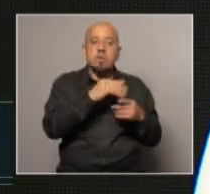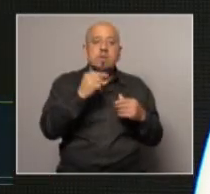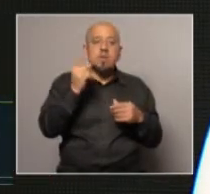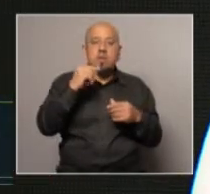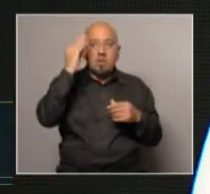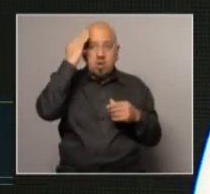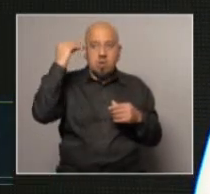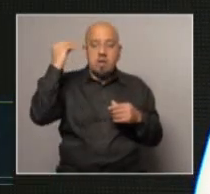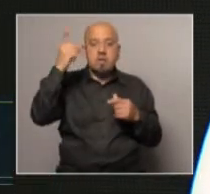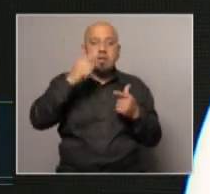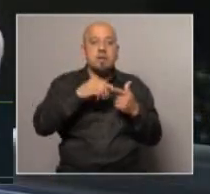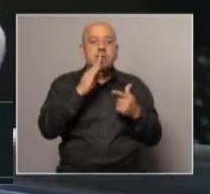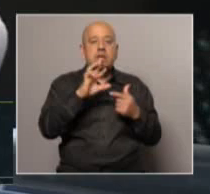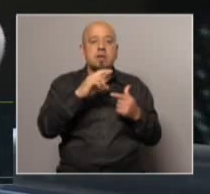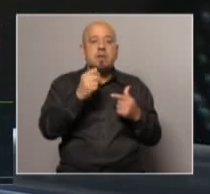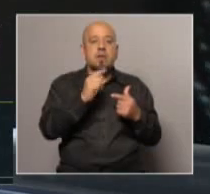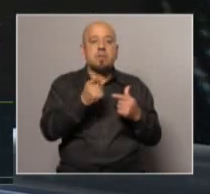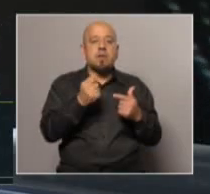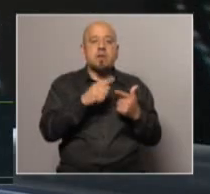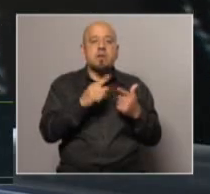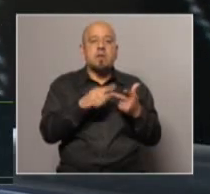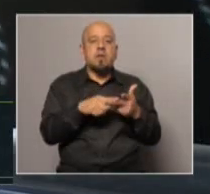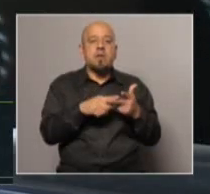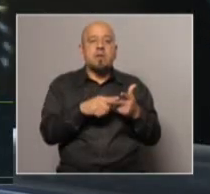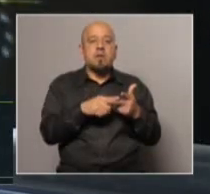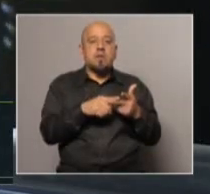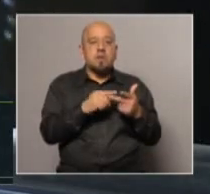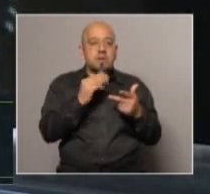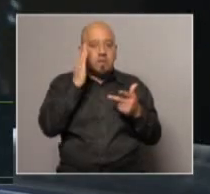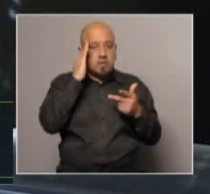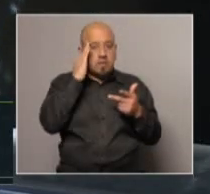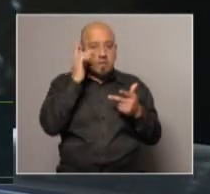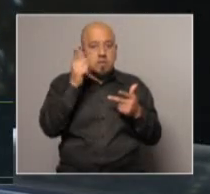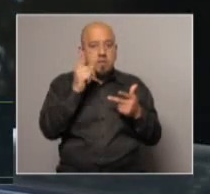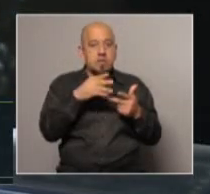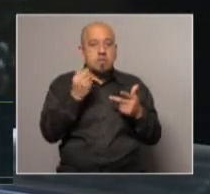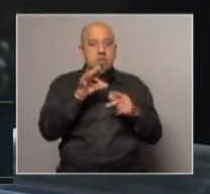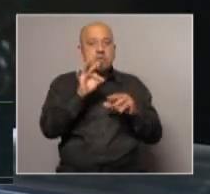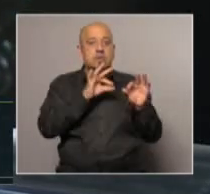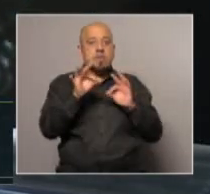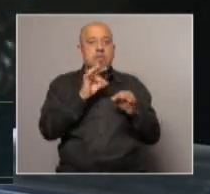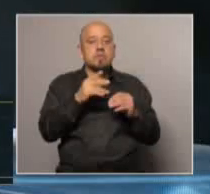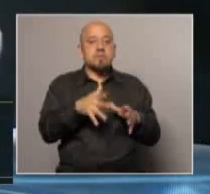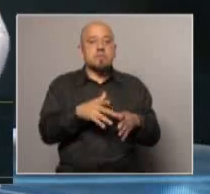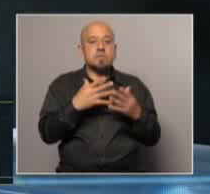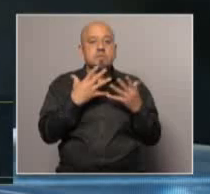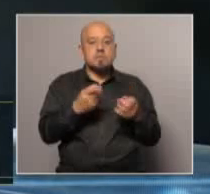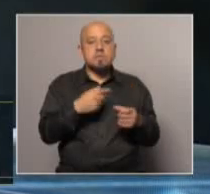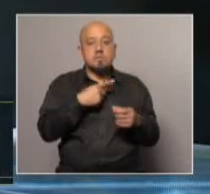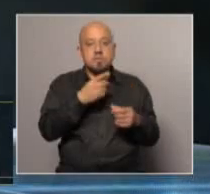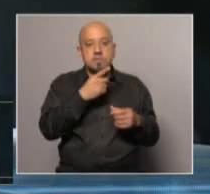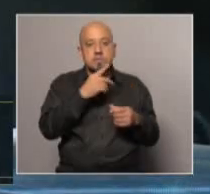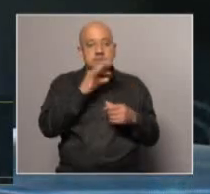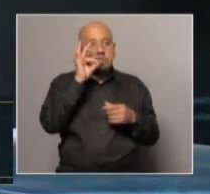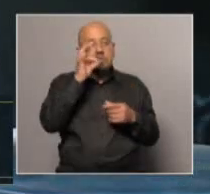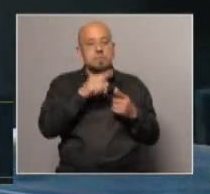o, por ejemplo, a Praga también, a Vancouver, a Denver, se sabe que justamente una de las opciones o por qué se elige ese destino es porque quieren consumir cannabis, por